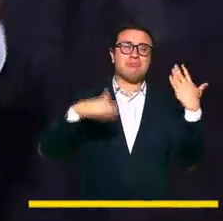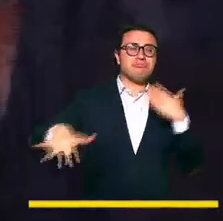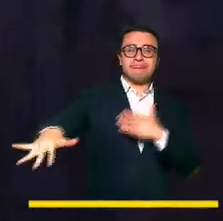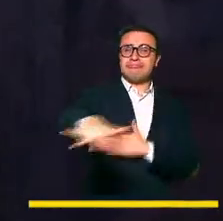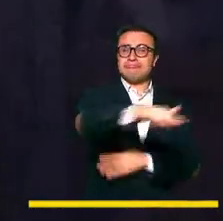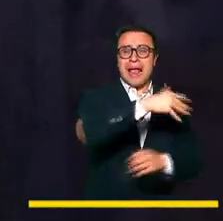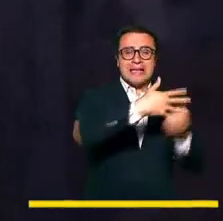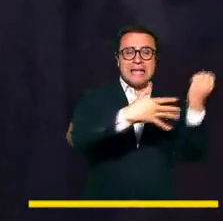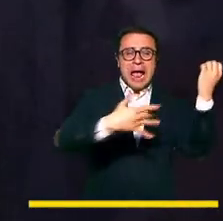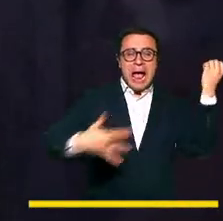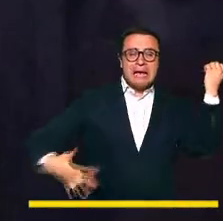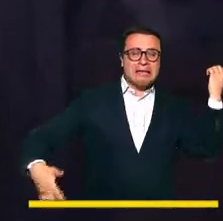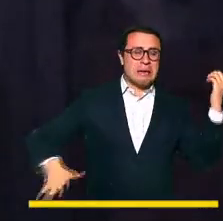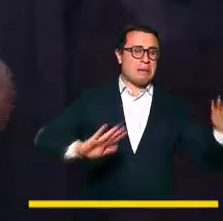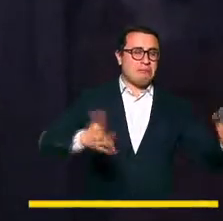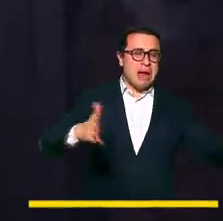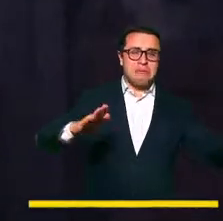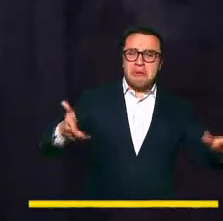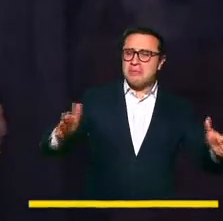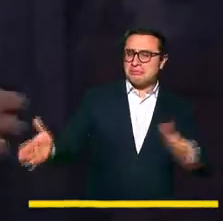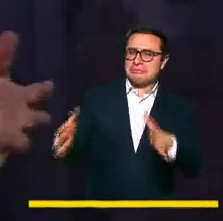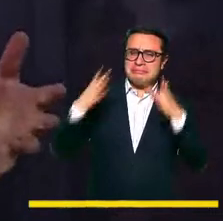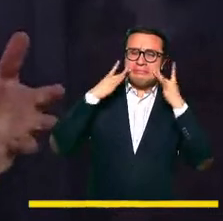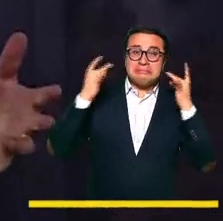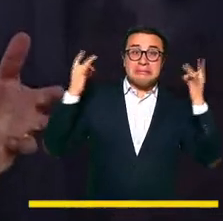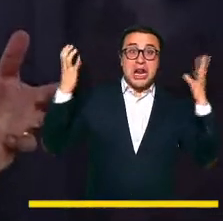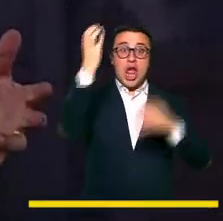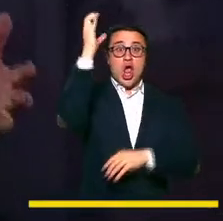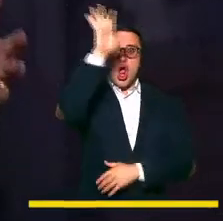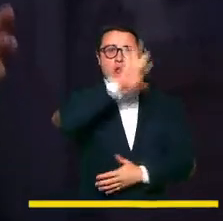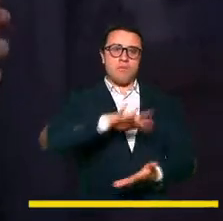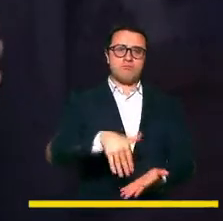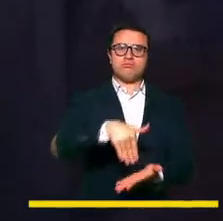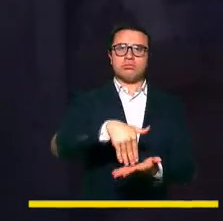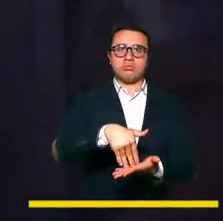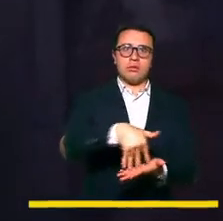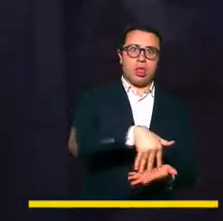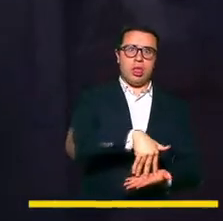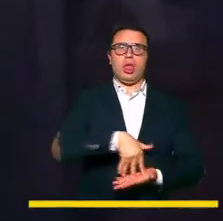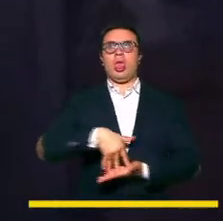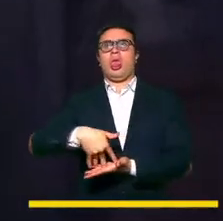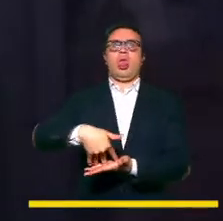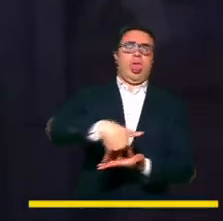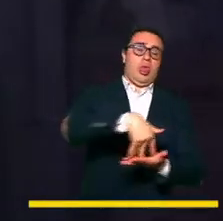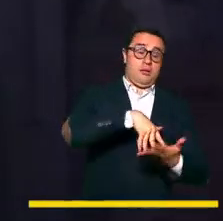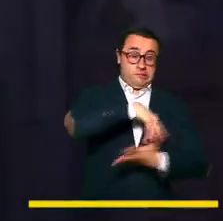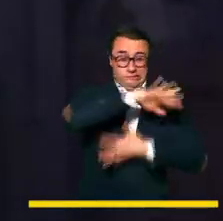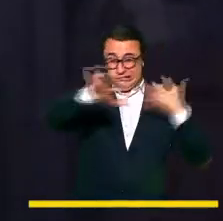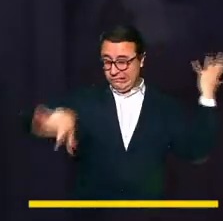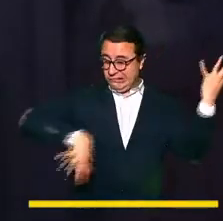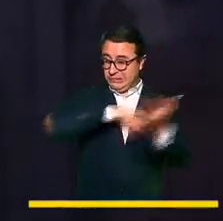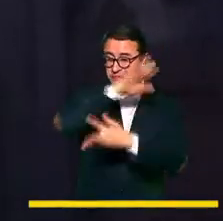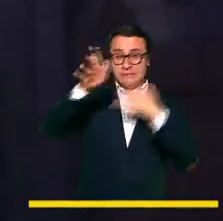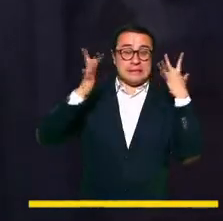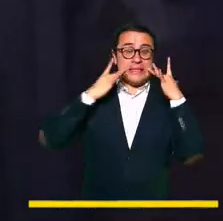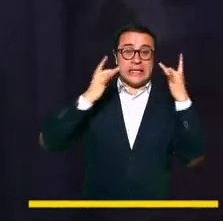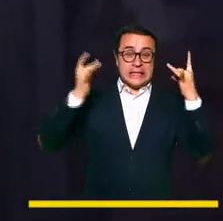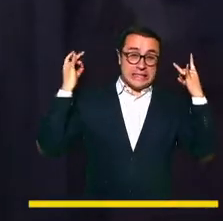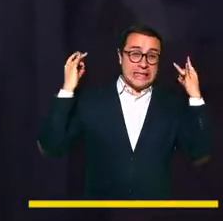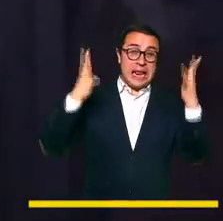nunca, el país se desestabilizó completamente. Y hasta